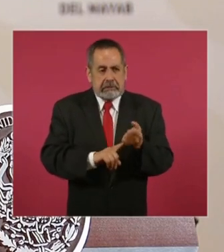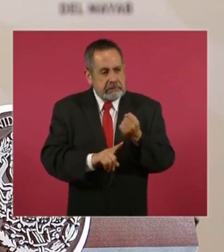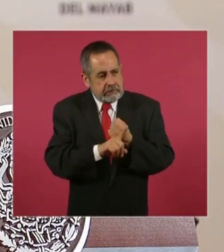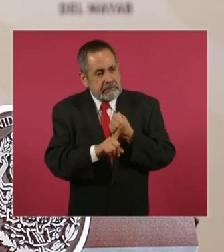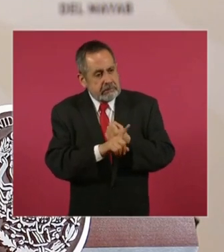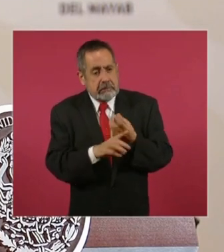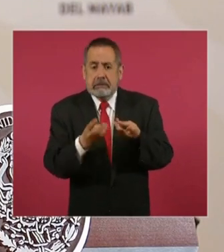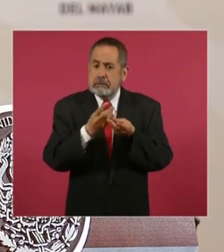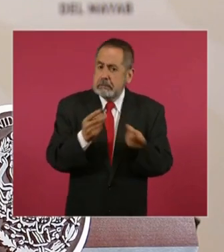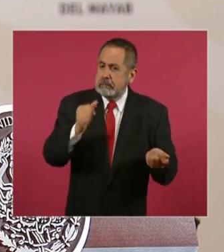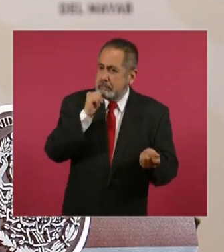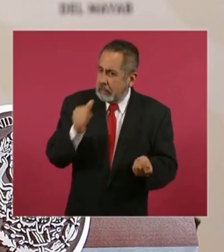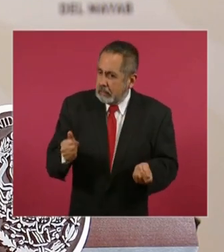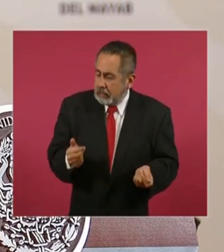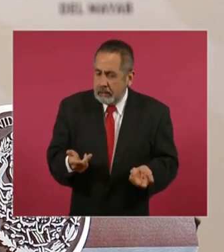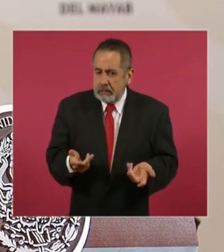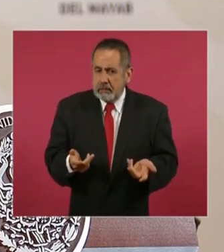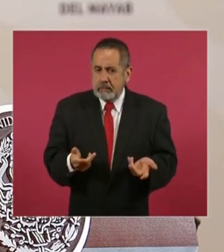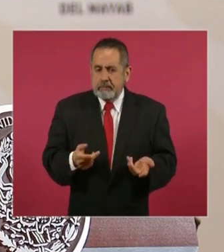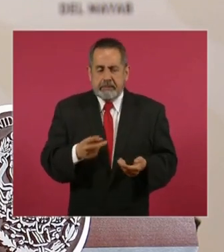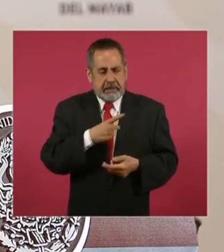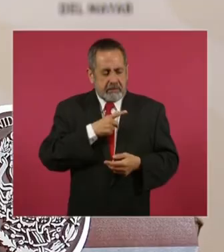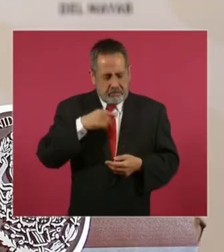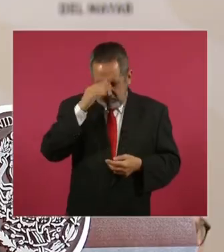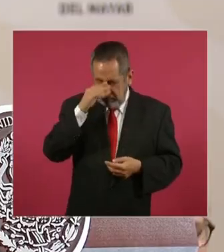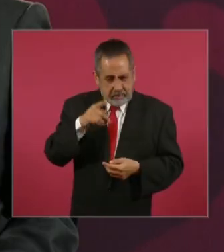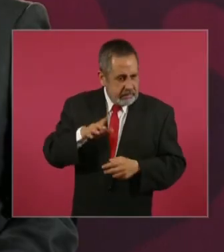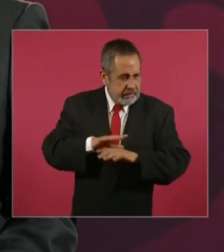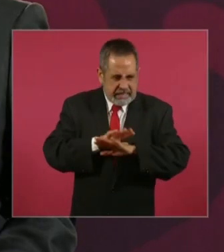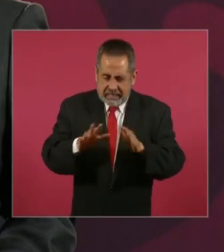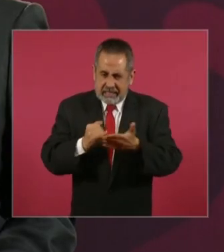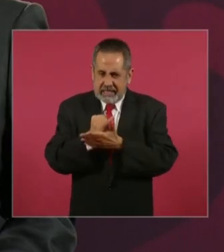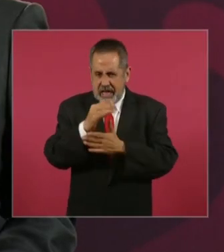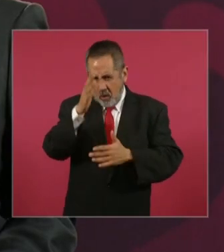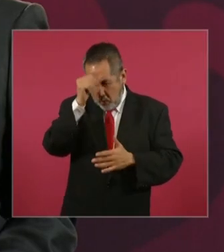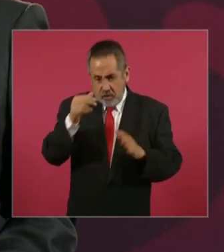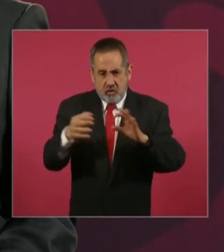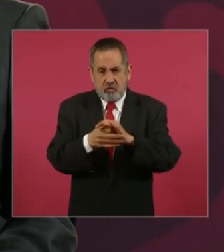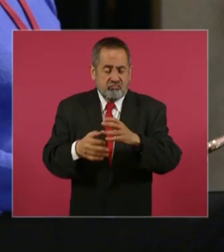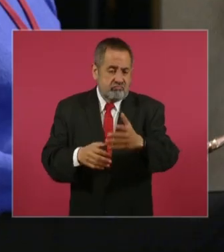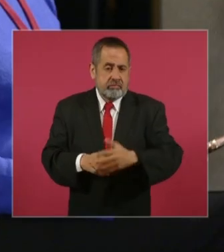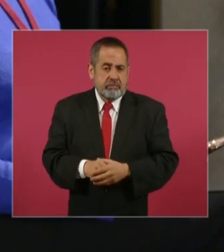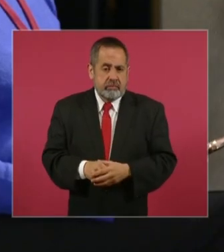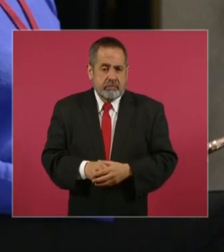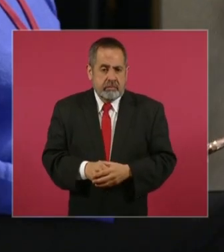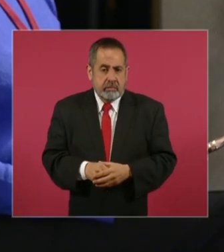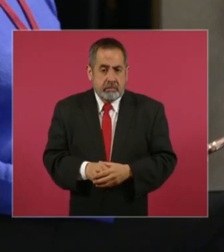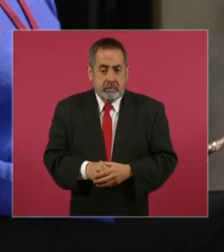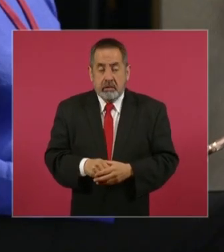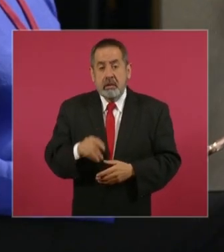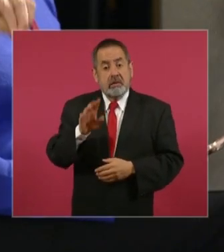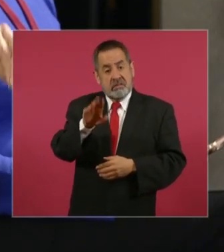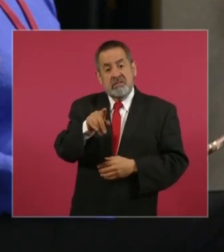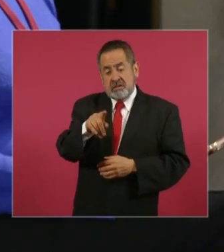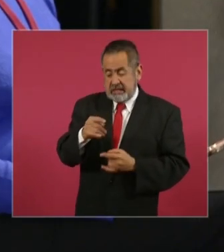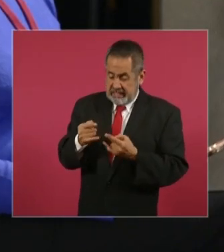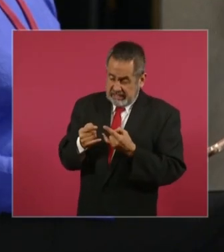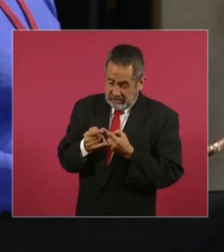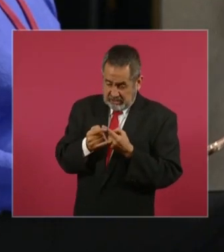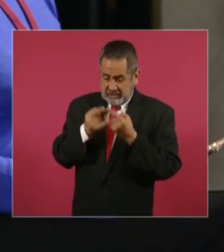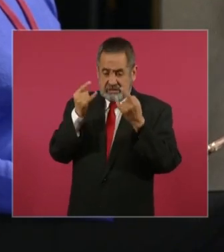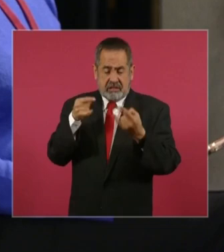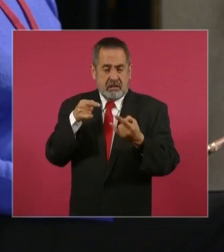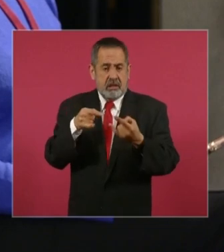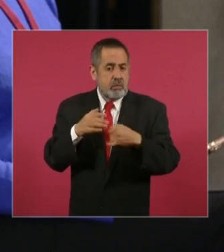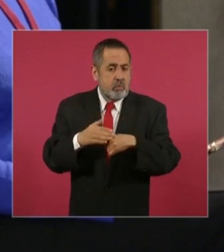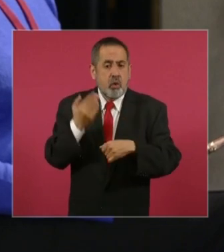no se resuelve, en definitiva. Hay que buscar un acuerdo. Va a ser la historia de